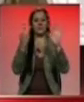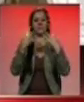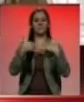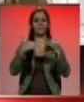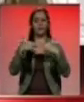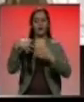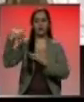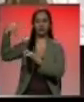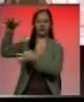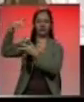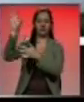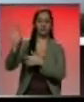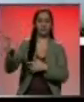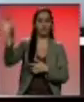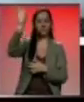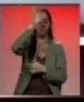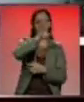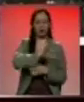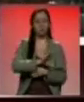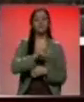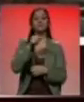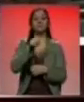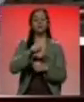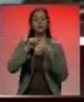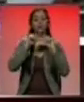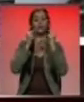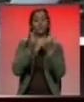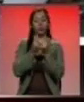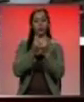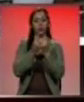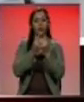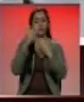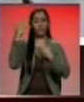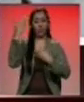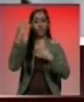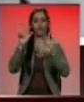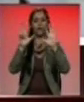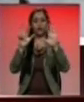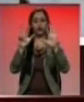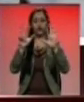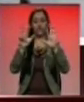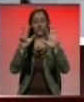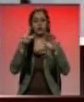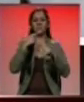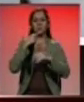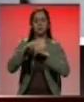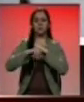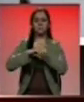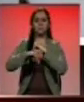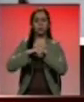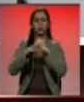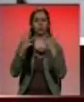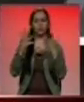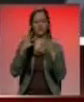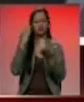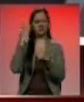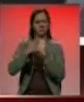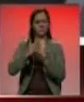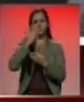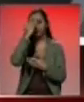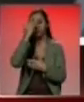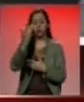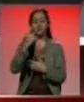mientras el partido Avanza reveló que el CNE suspendió la emisión de uno de sus spots de campaña. A continuación, revisemos